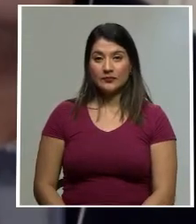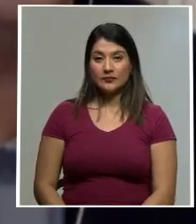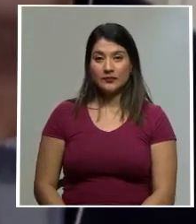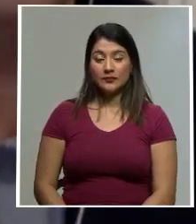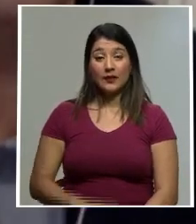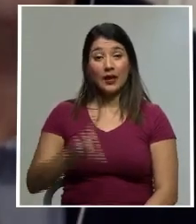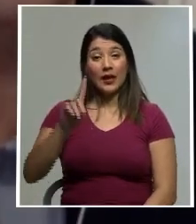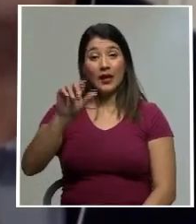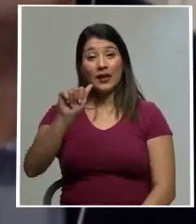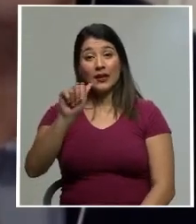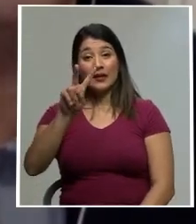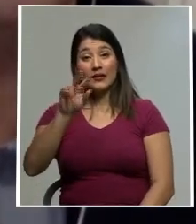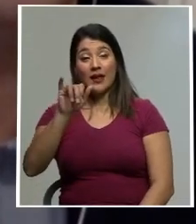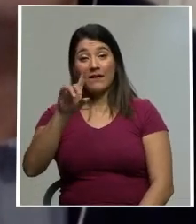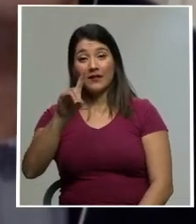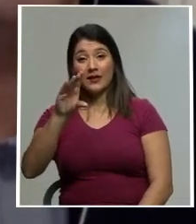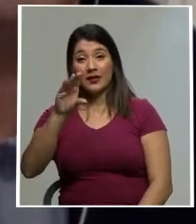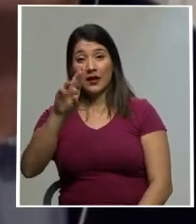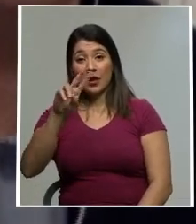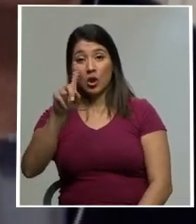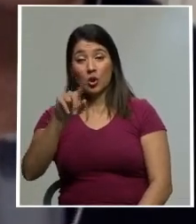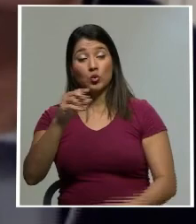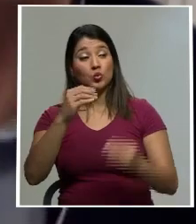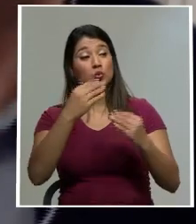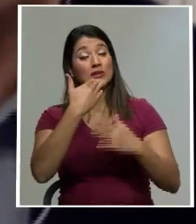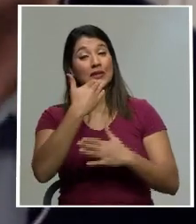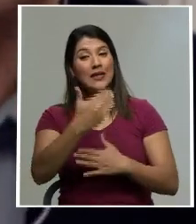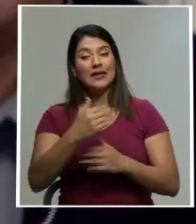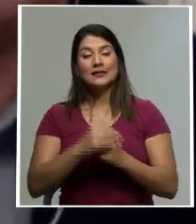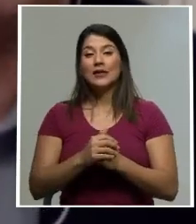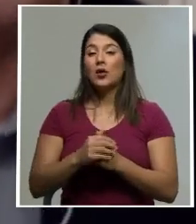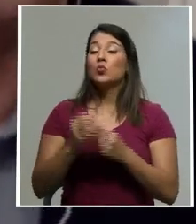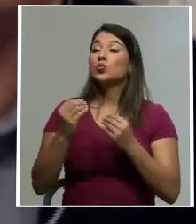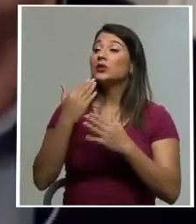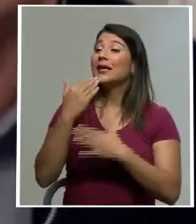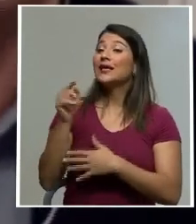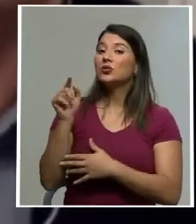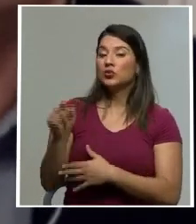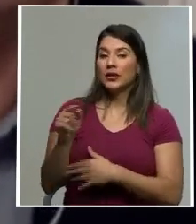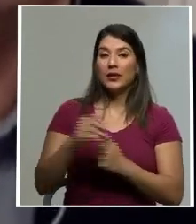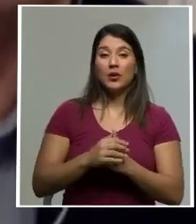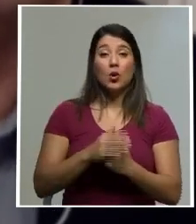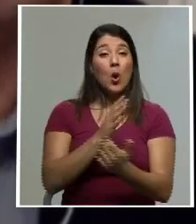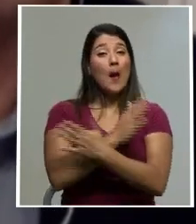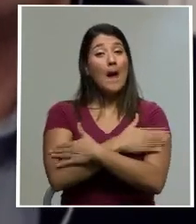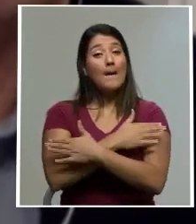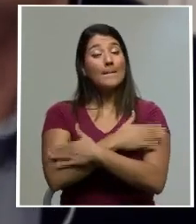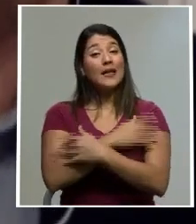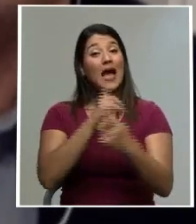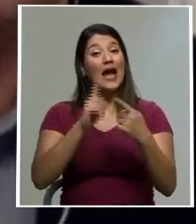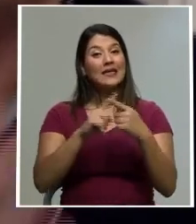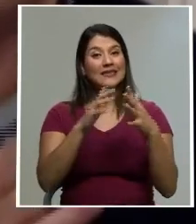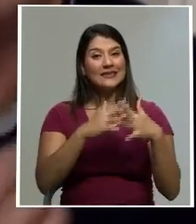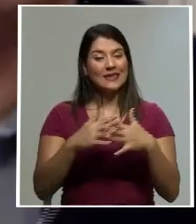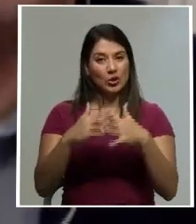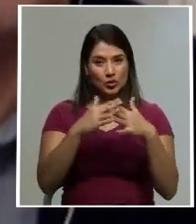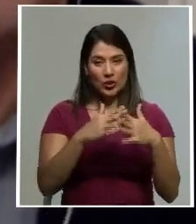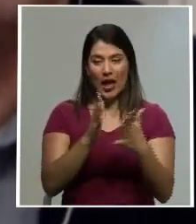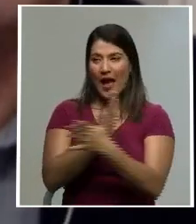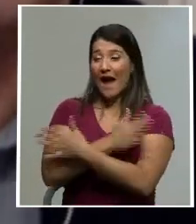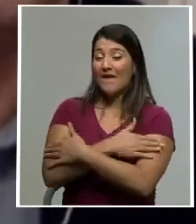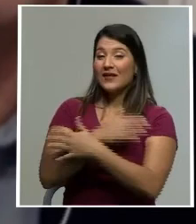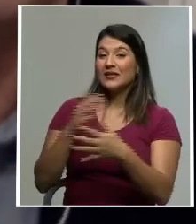David Cruz. Muchas gracias, David. Muchísimas gracias a usted, Ernesto. Un gran abrazo hasta Estados Unidos. Un abrazo